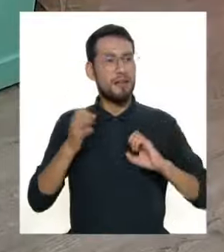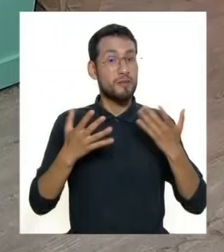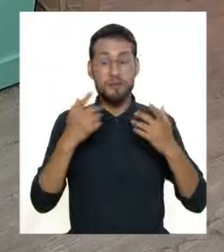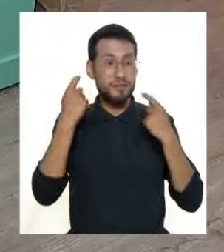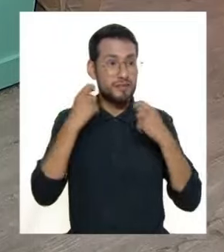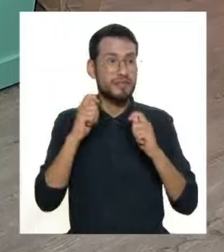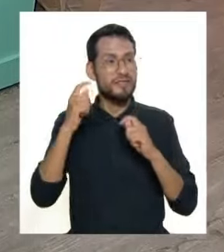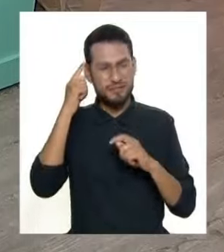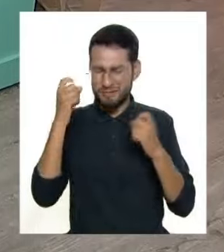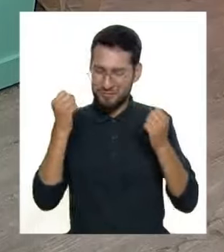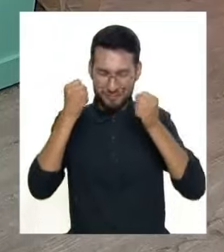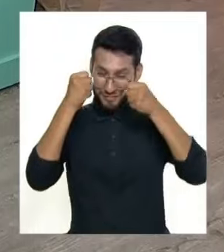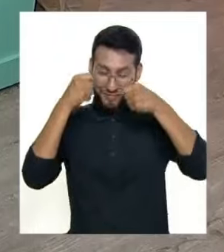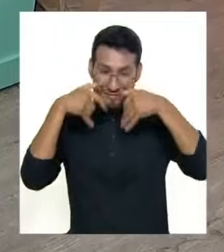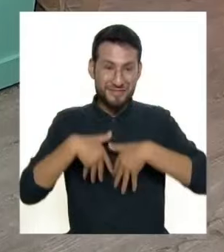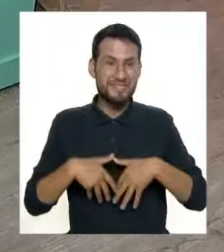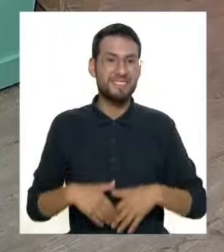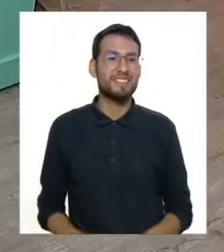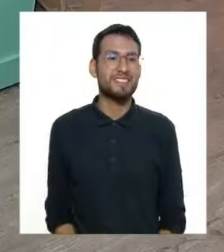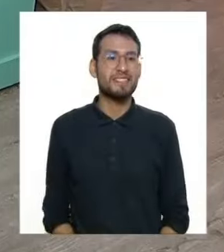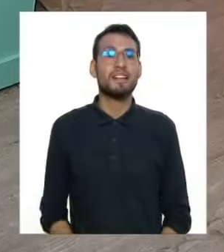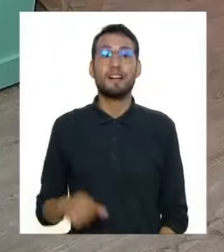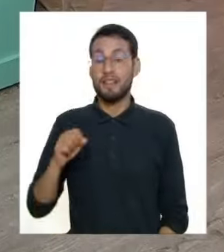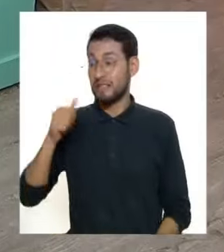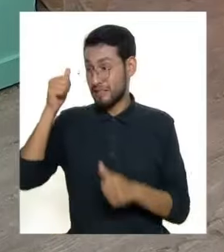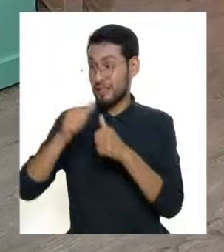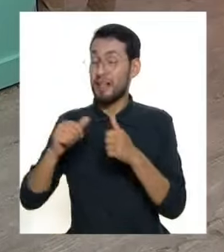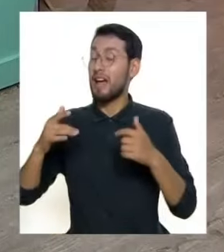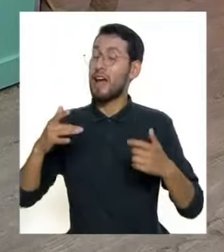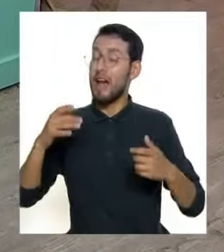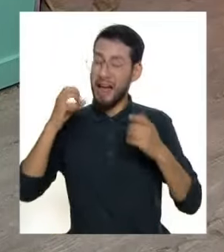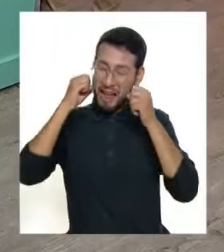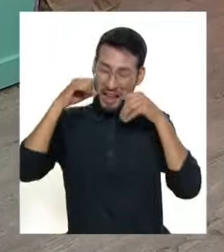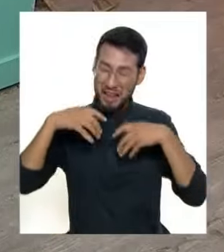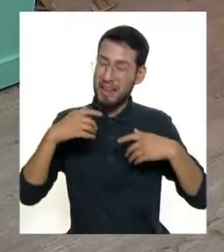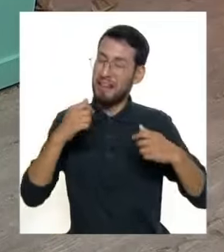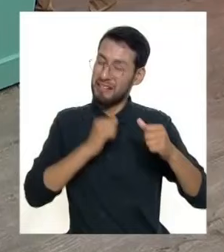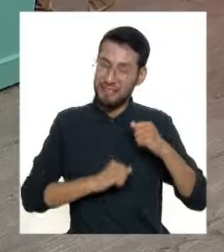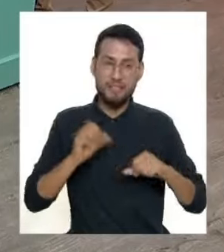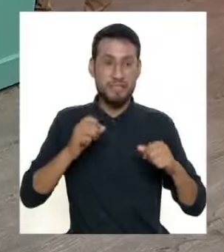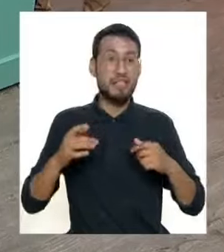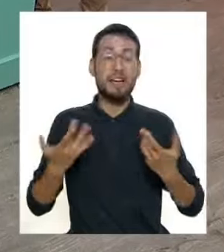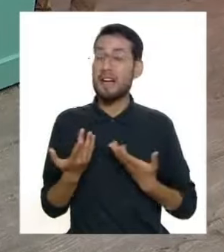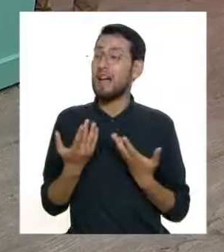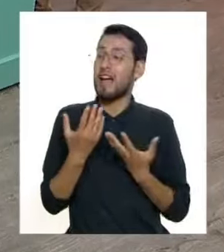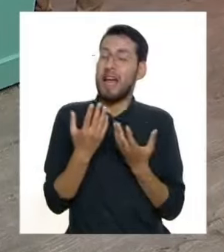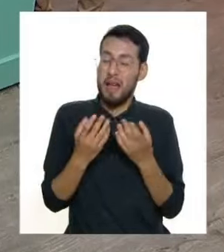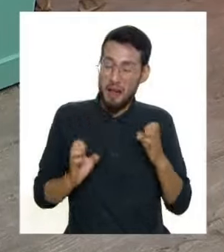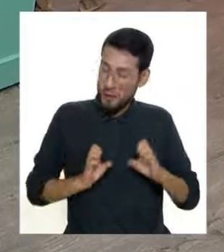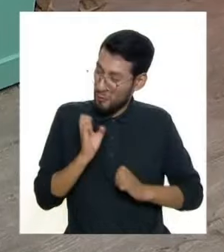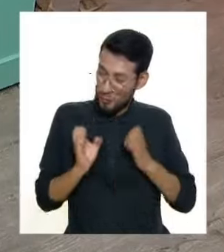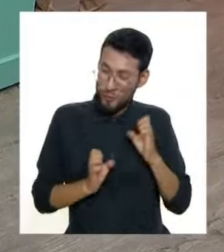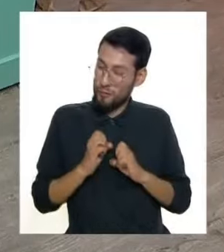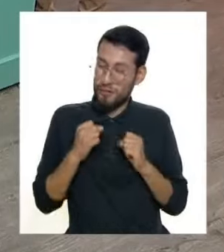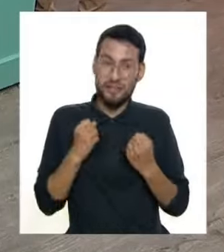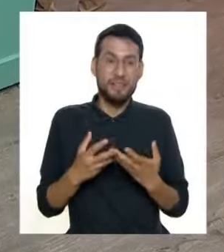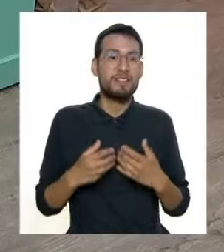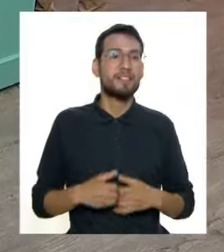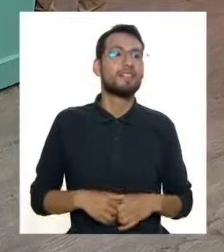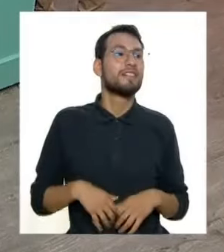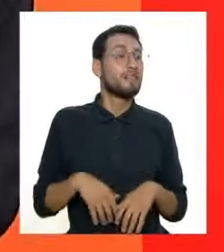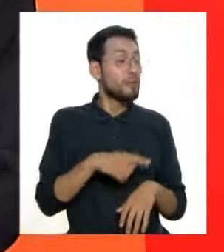otra, caballero, nomás te concentras. Para utilizar la memoria emotiva tienes que tener las emociones muy emotivas.